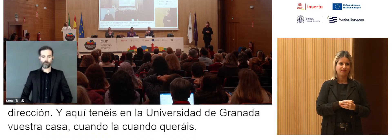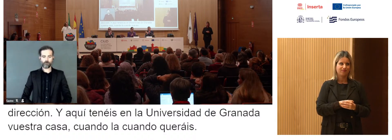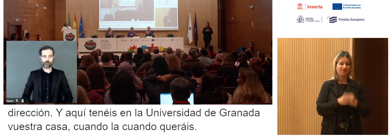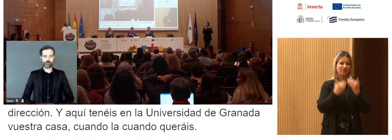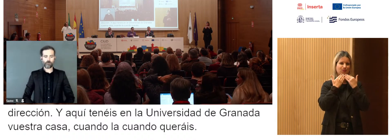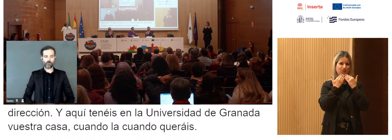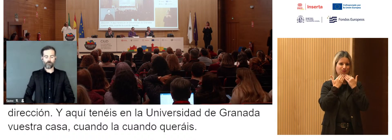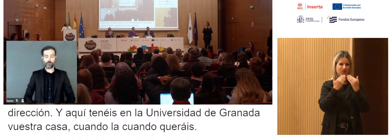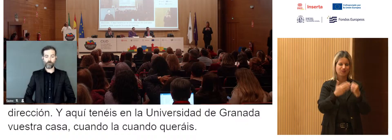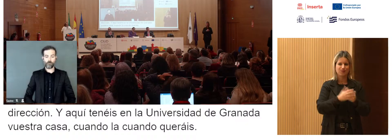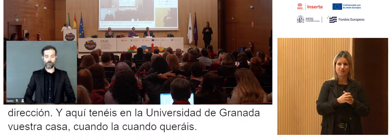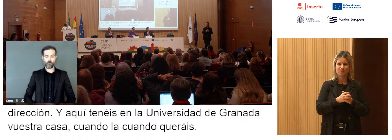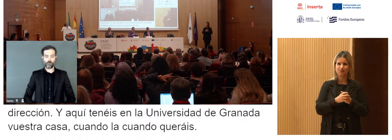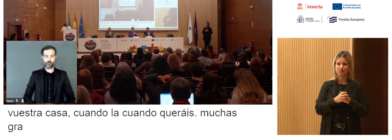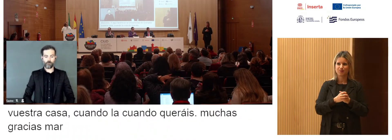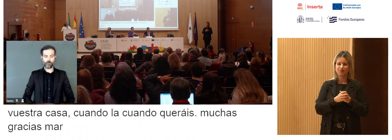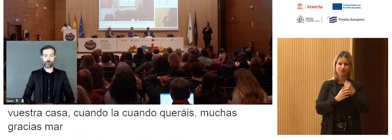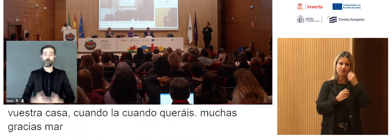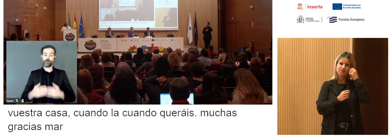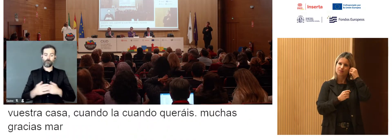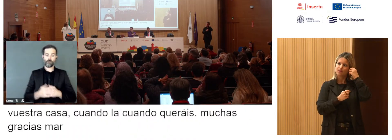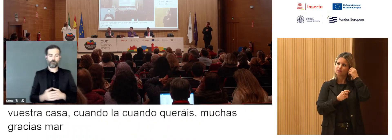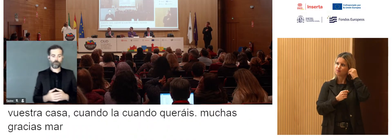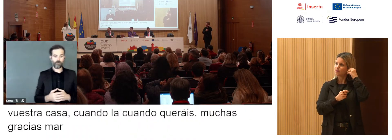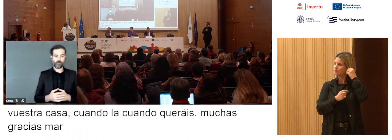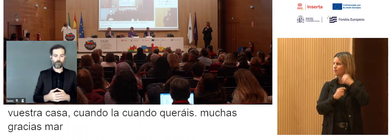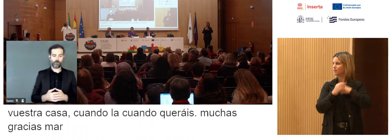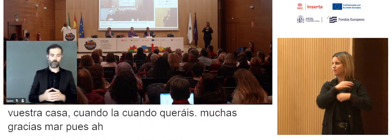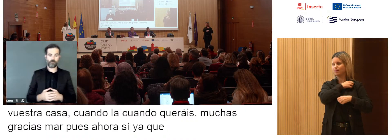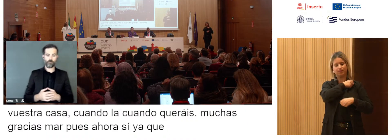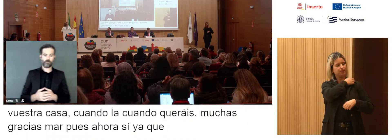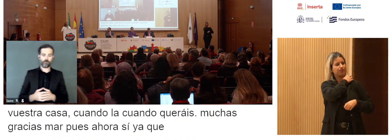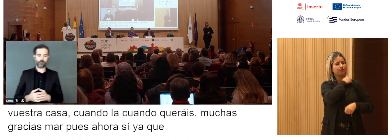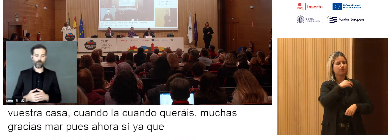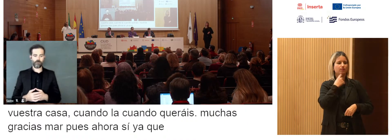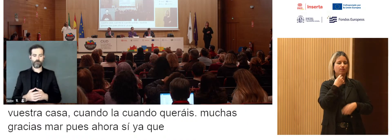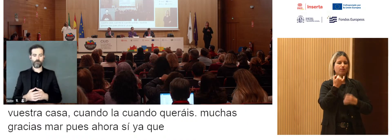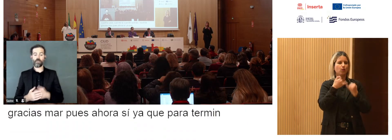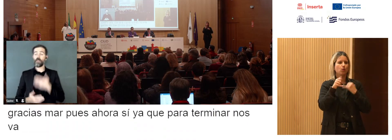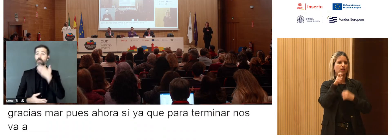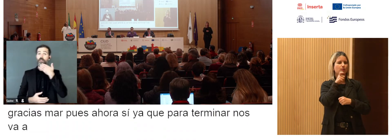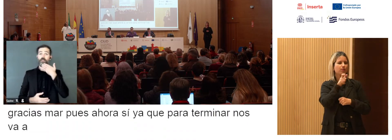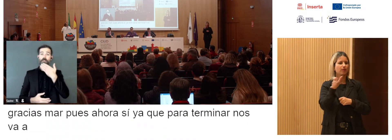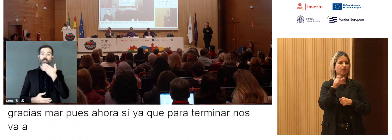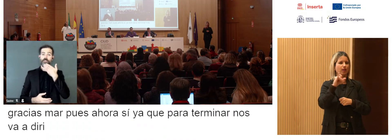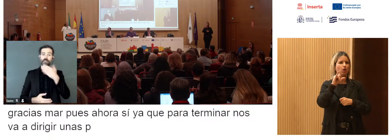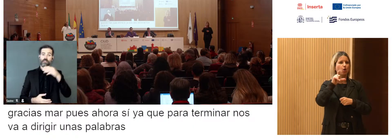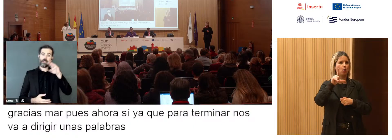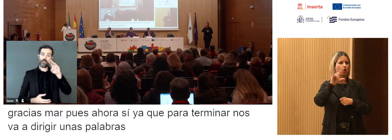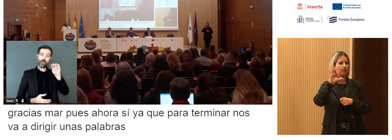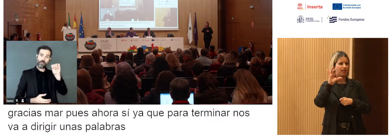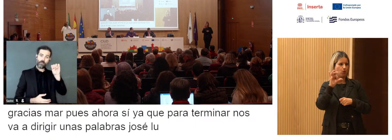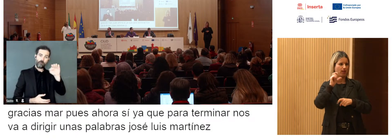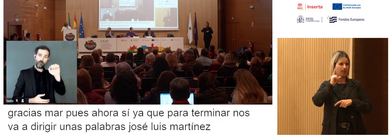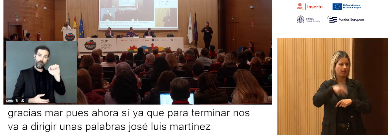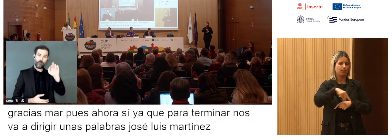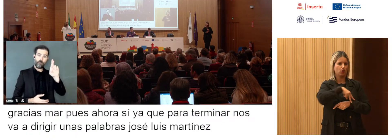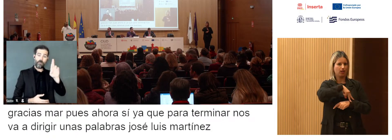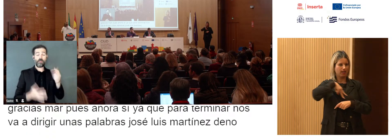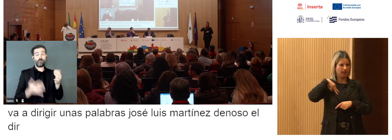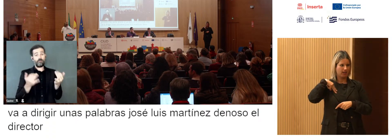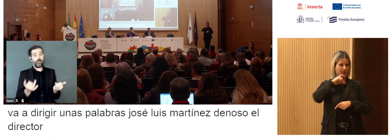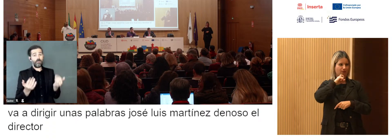Muchas gracias, Mar. Pues ahora sí, ya que para terminar nos va a dirigir unas palabras José Luis Martínez Donoso, el director general